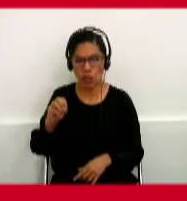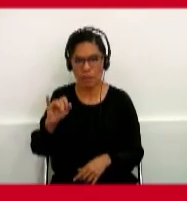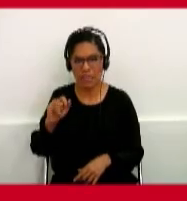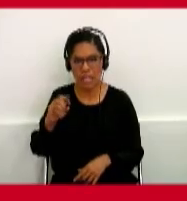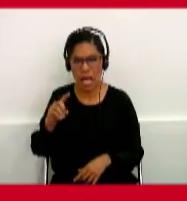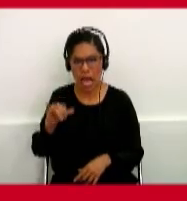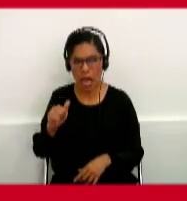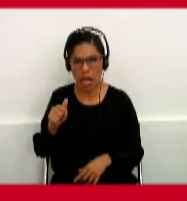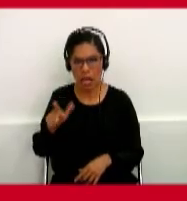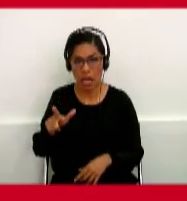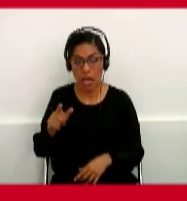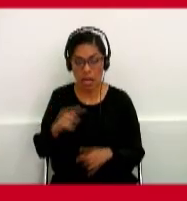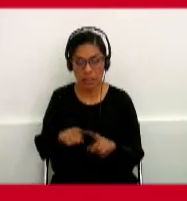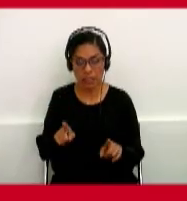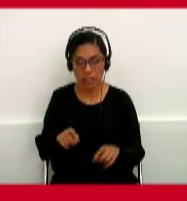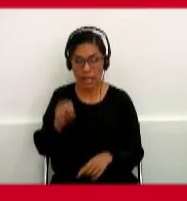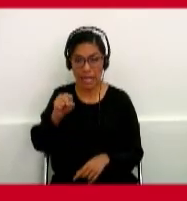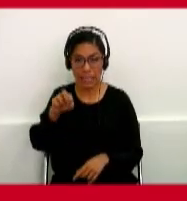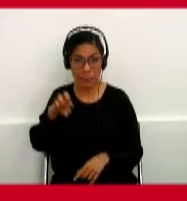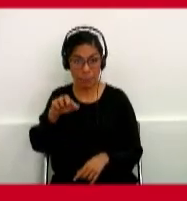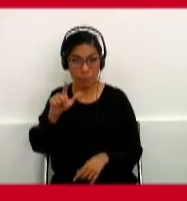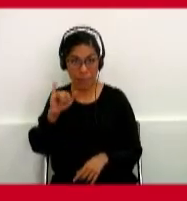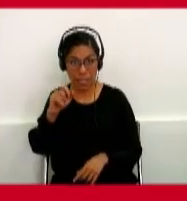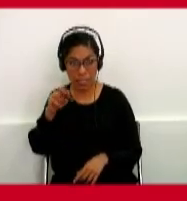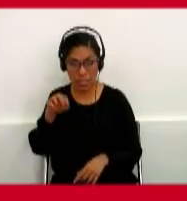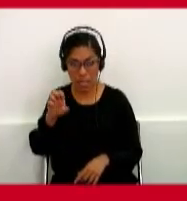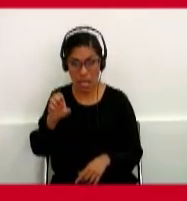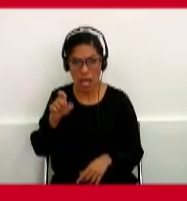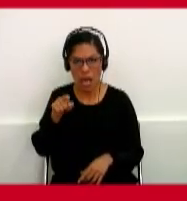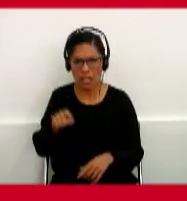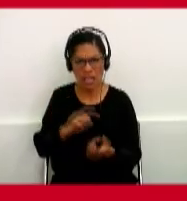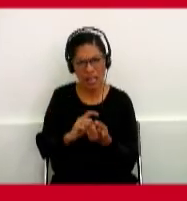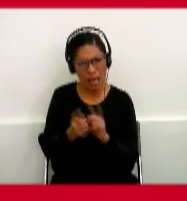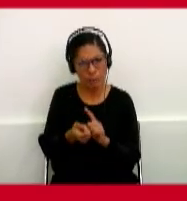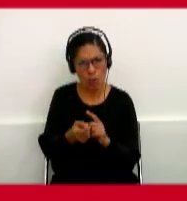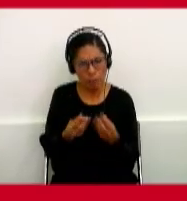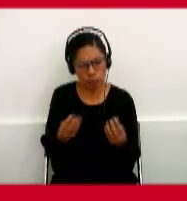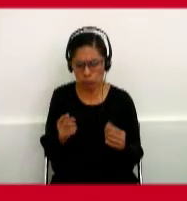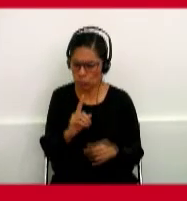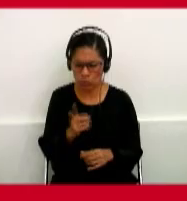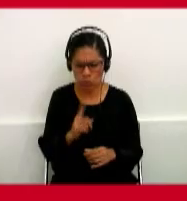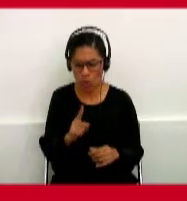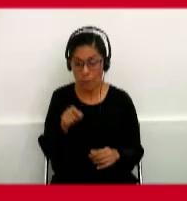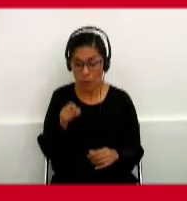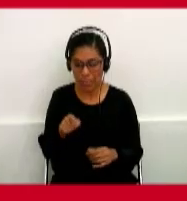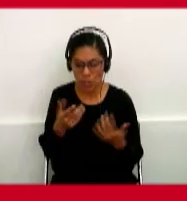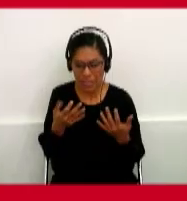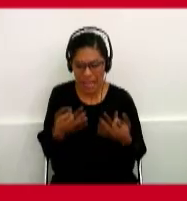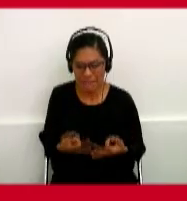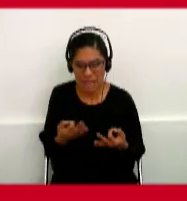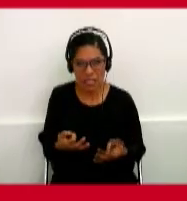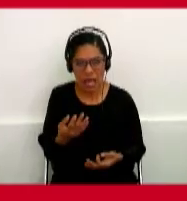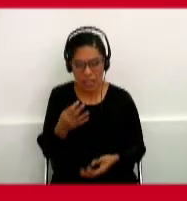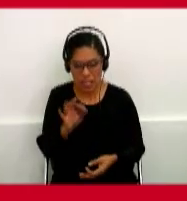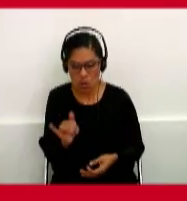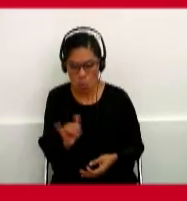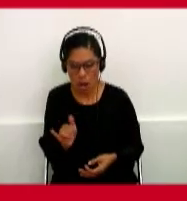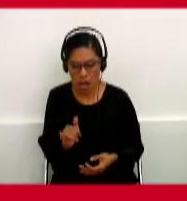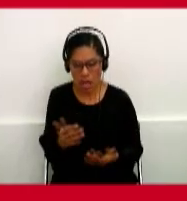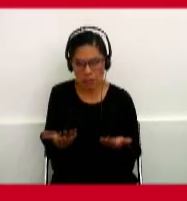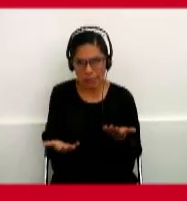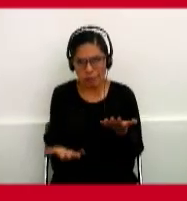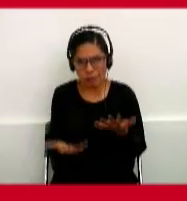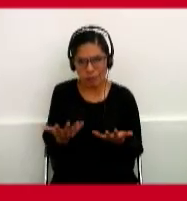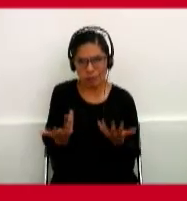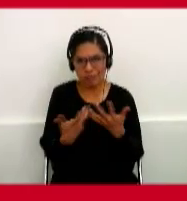1.2. En cambio, en el spline no hubo tanto cambio. ¿Por qué? Porque en sí ya el spline representa mejor a la superficie de falla, o se adecua mayor.